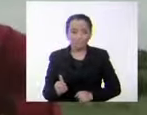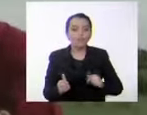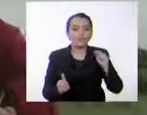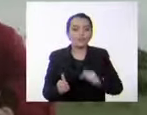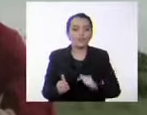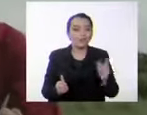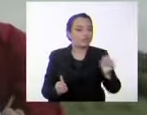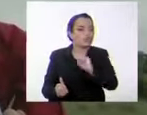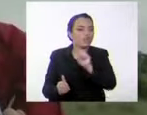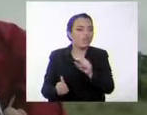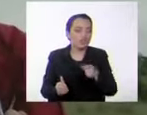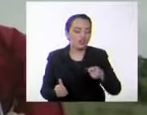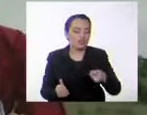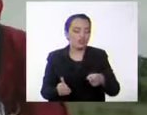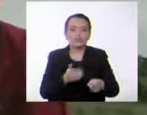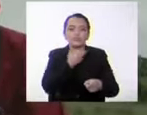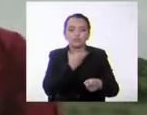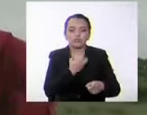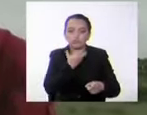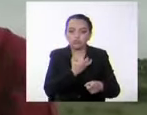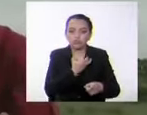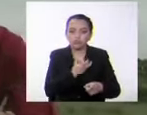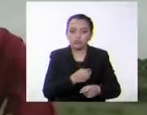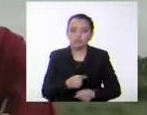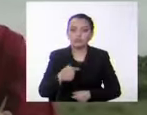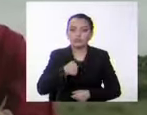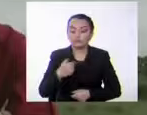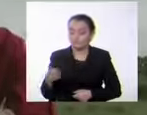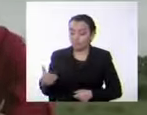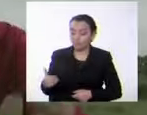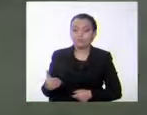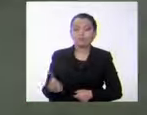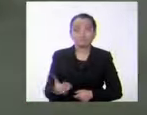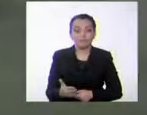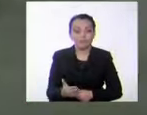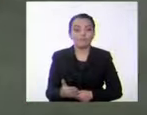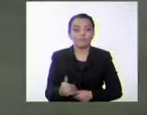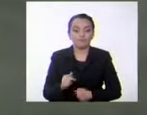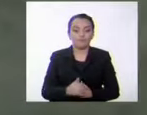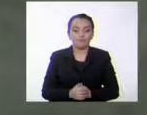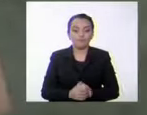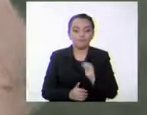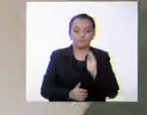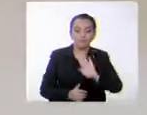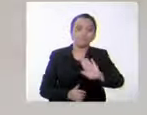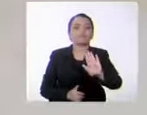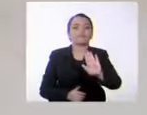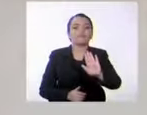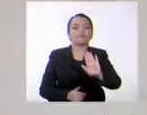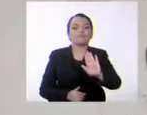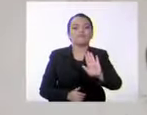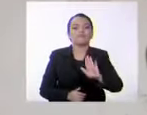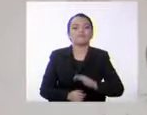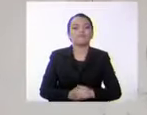renacuajos. Escucha y aprende. Este es el plan.